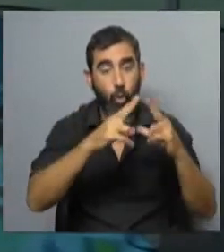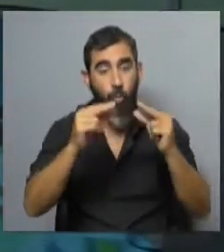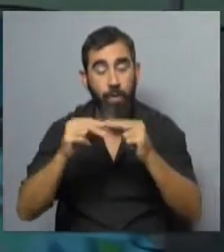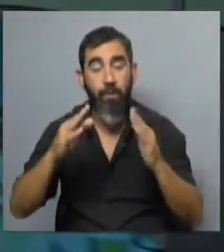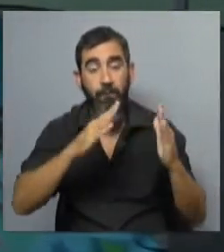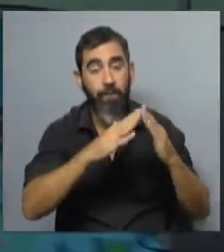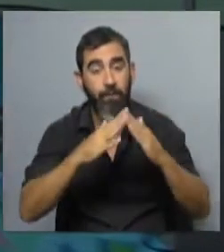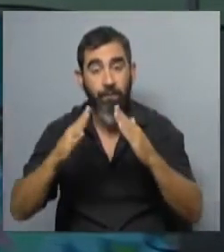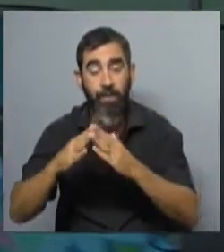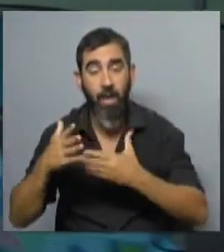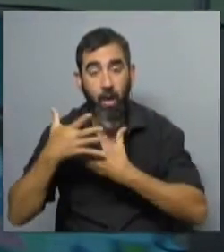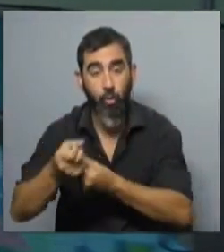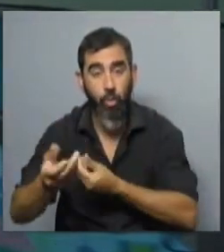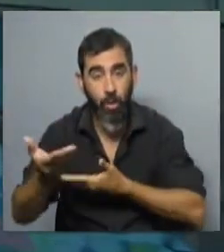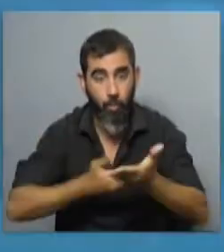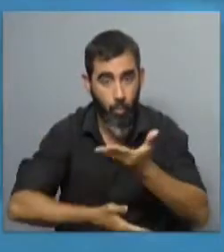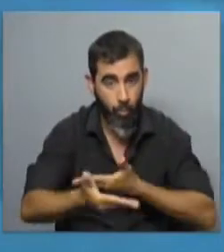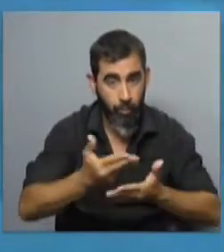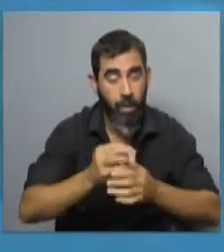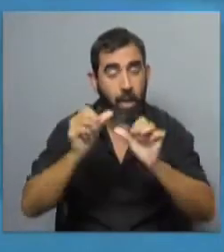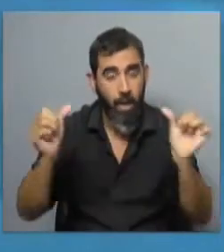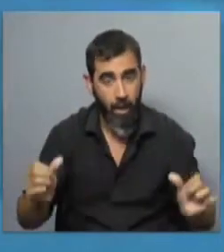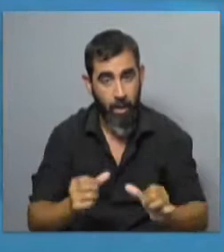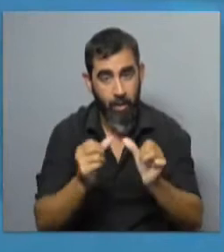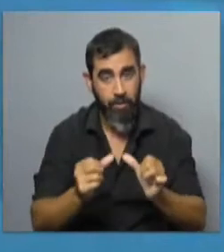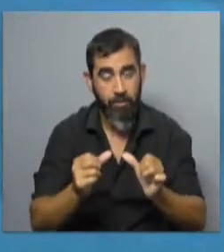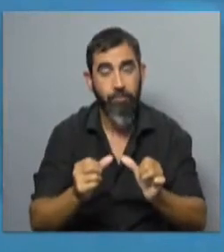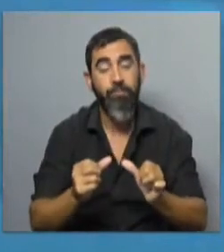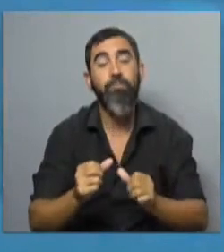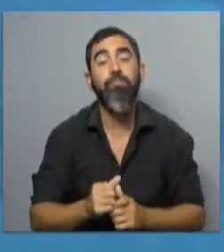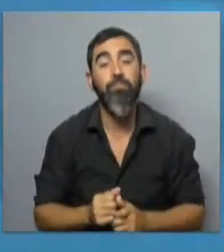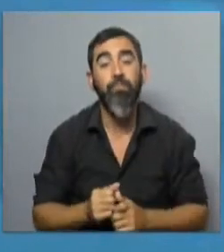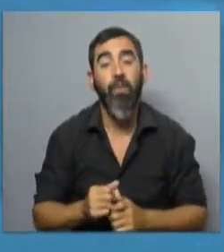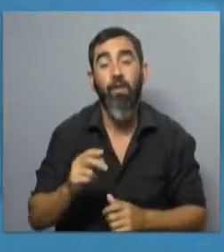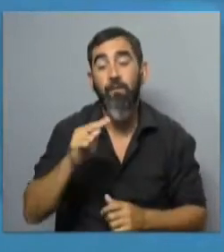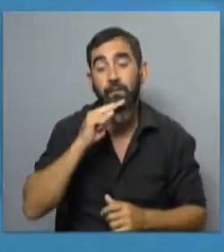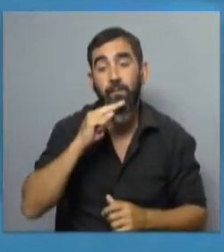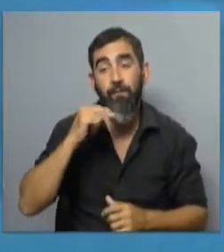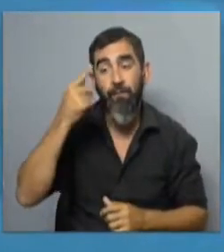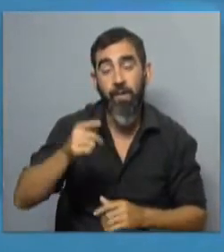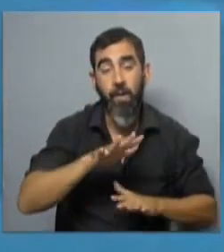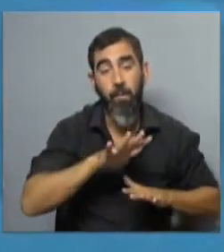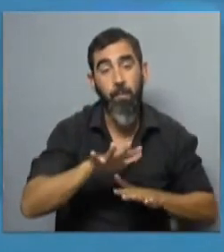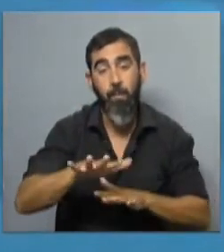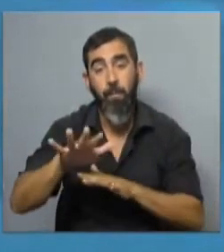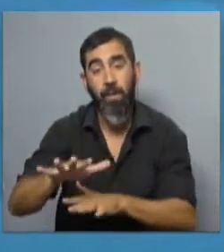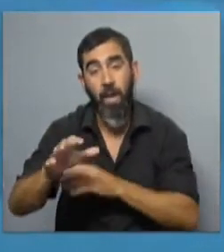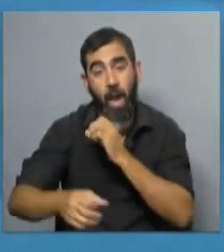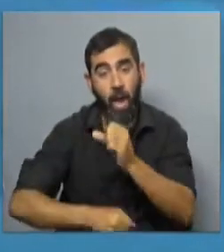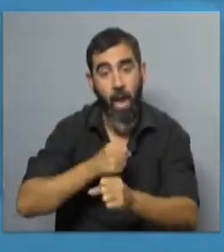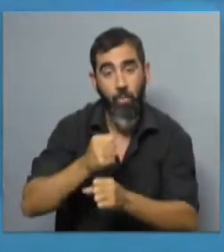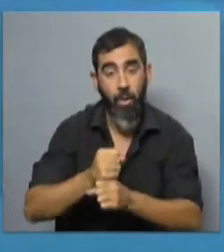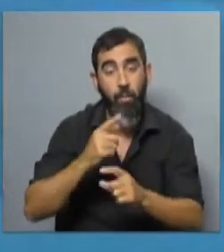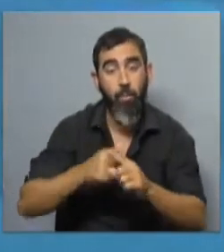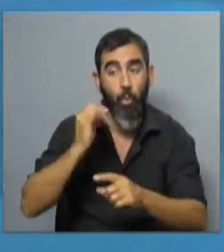de Vivienda por Ayuda Mutua va a estar realizando en las próximas horas, el próximo viernes, su marcha anual con la campaña por